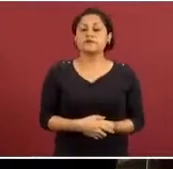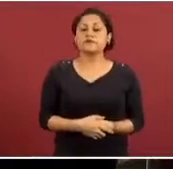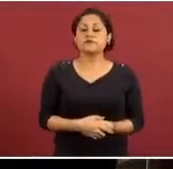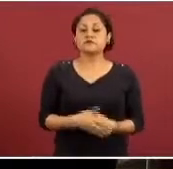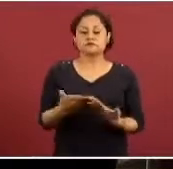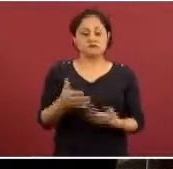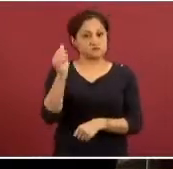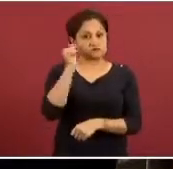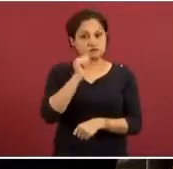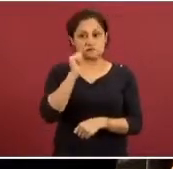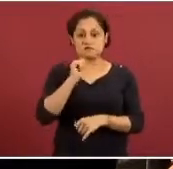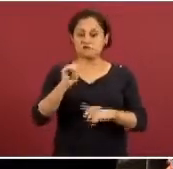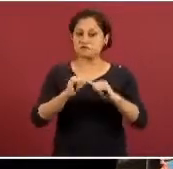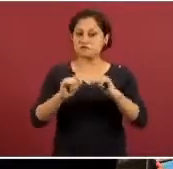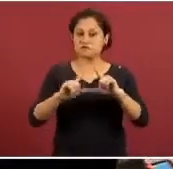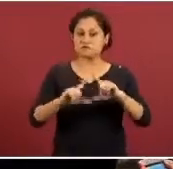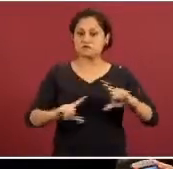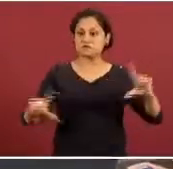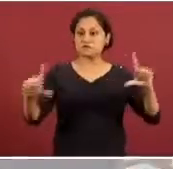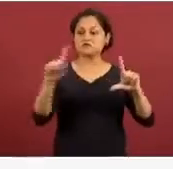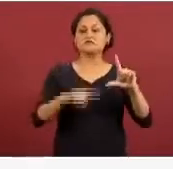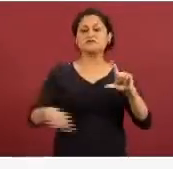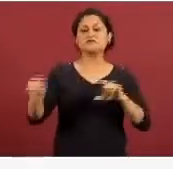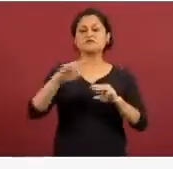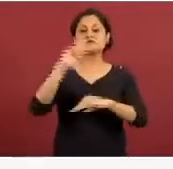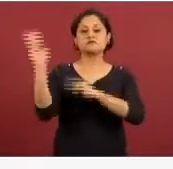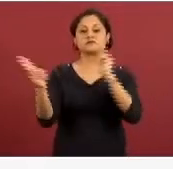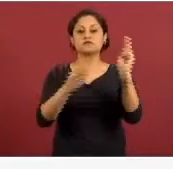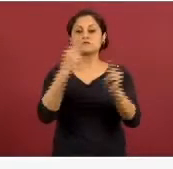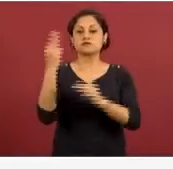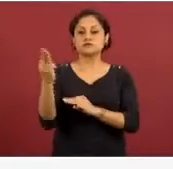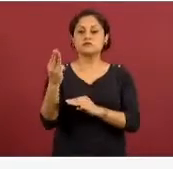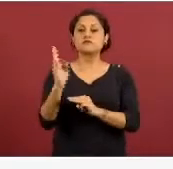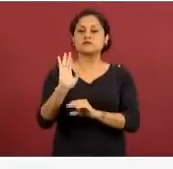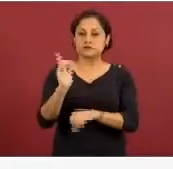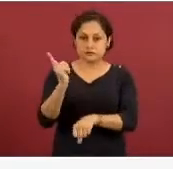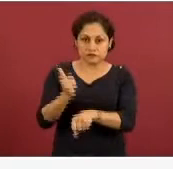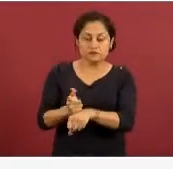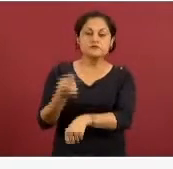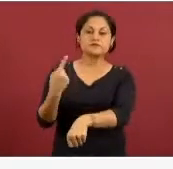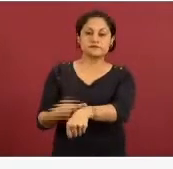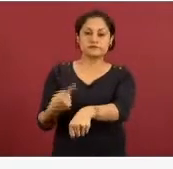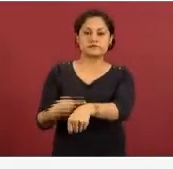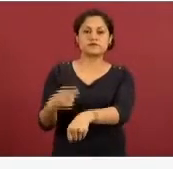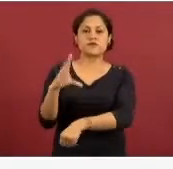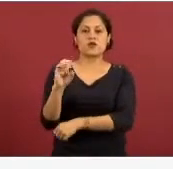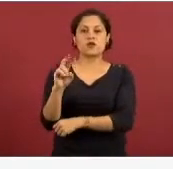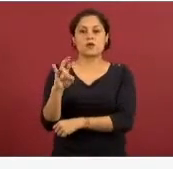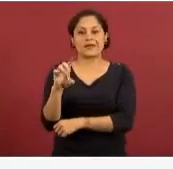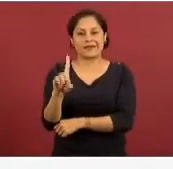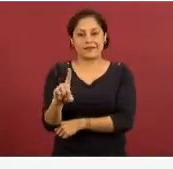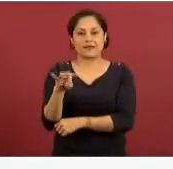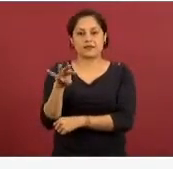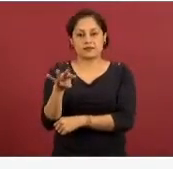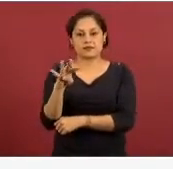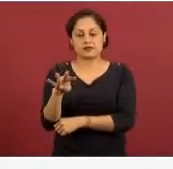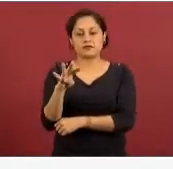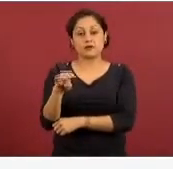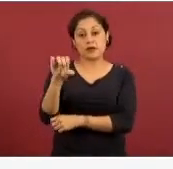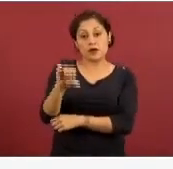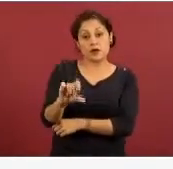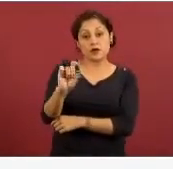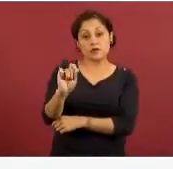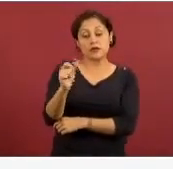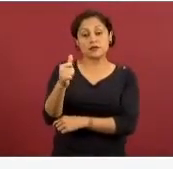el mapa de la distribución global de casos confirmados que tenemos sobre COVID-19. Al día 26